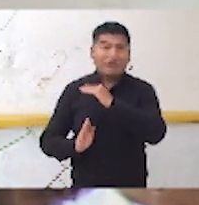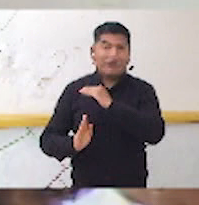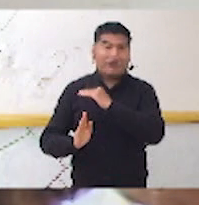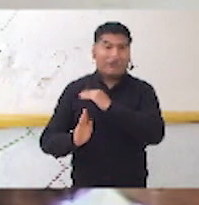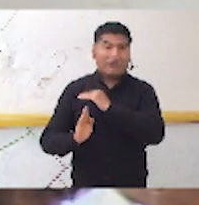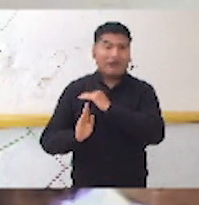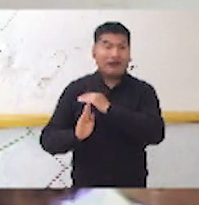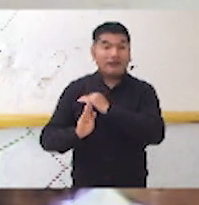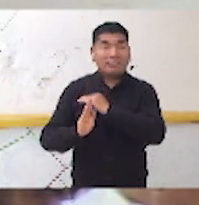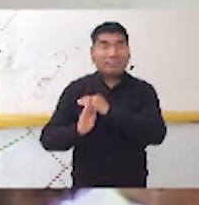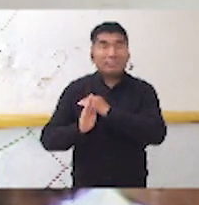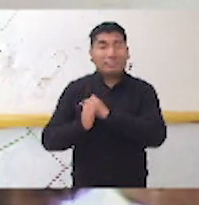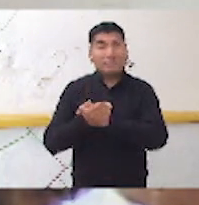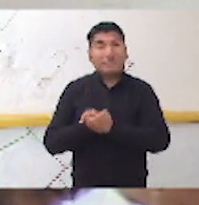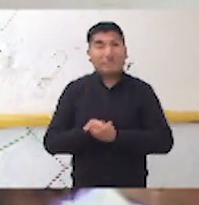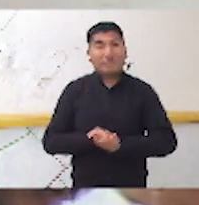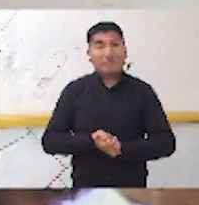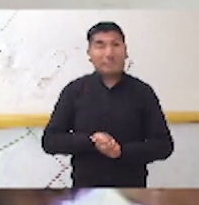humildes.